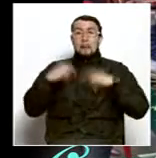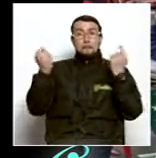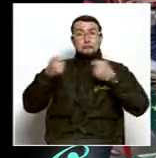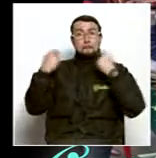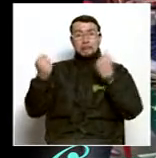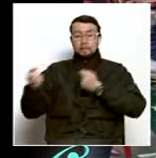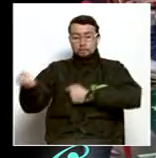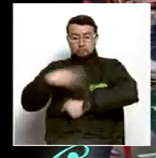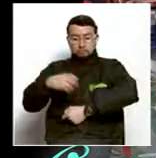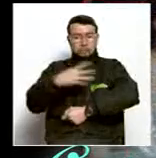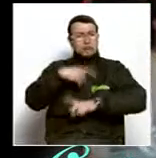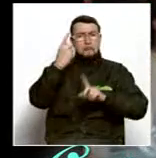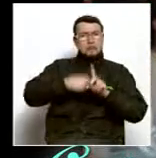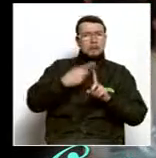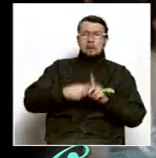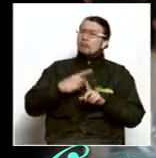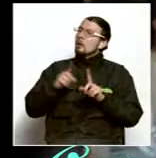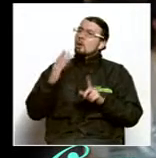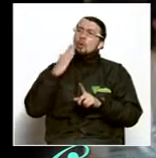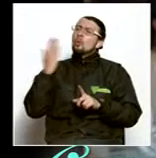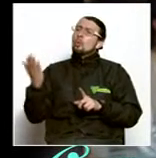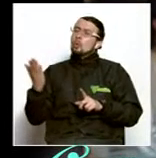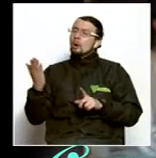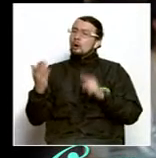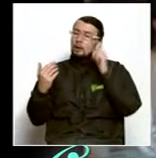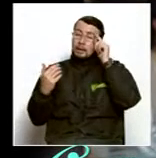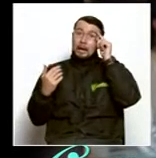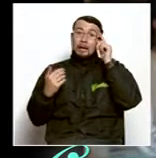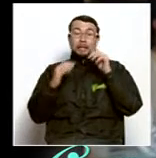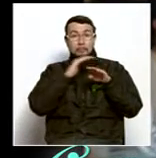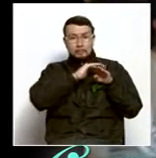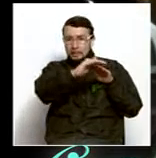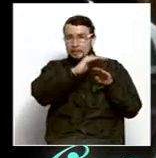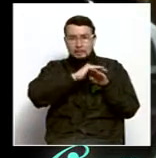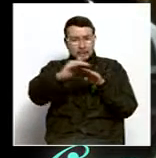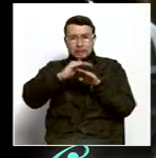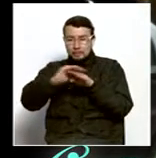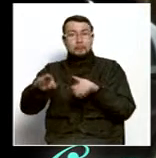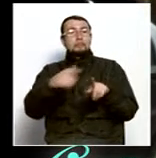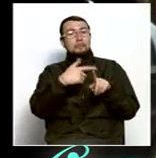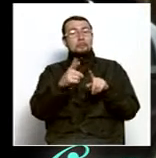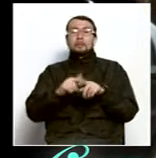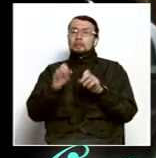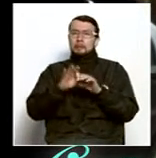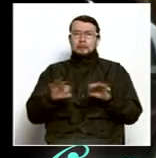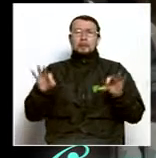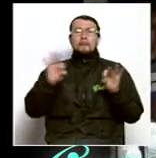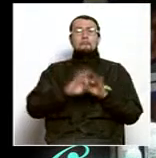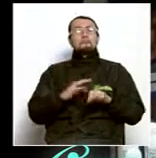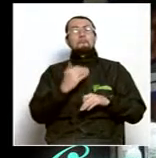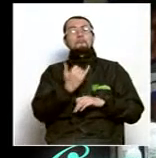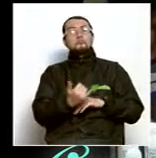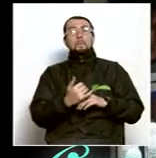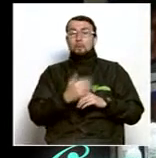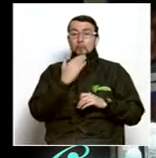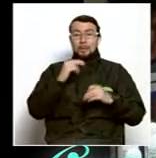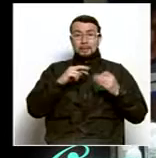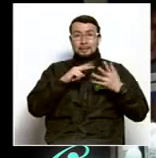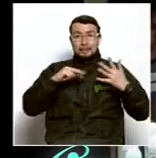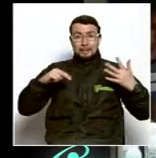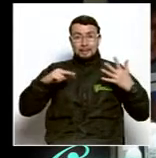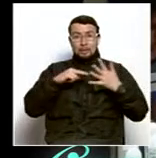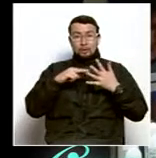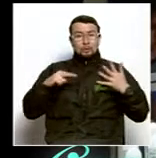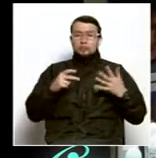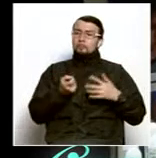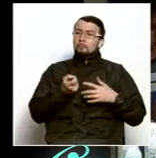pero tenemos las próximas fechas que son. Bueno, tenemos una invitación, varias invitaciones de hecho bastante importantes en Santa Rosa de Cabal,